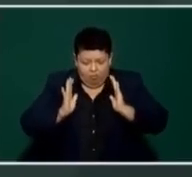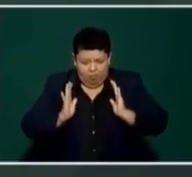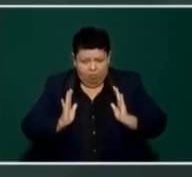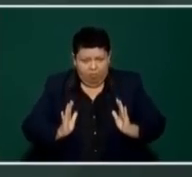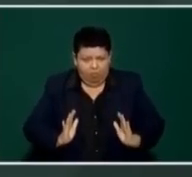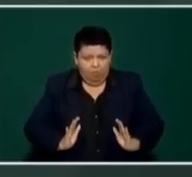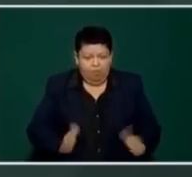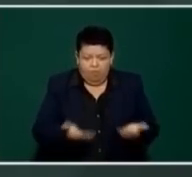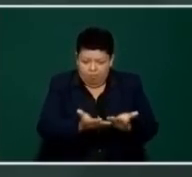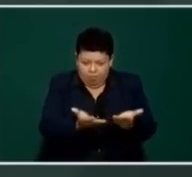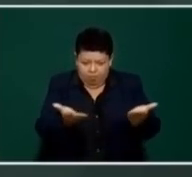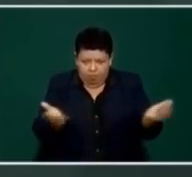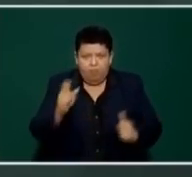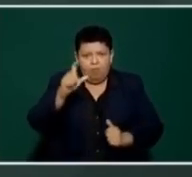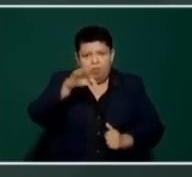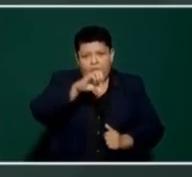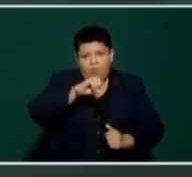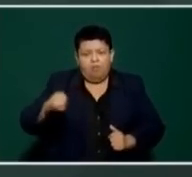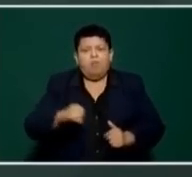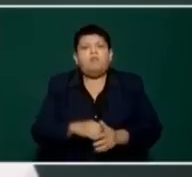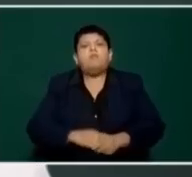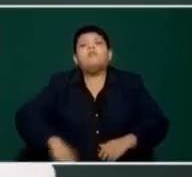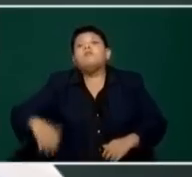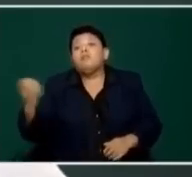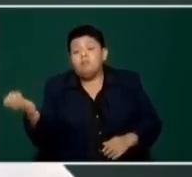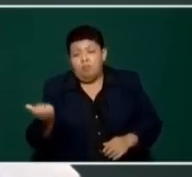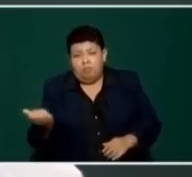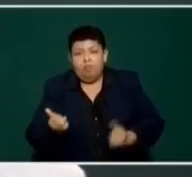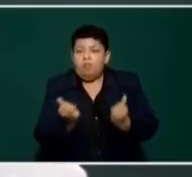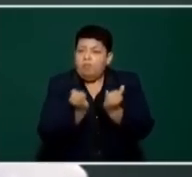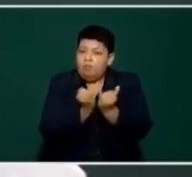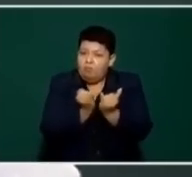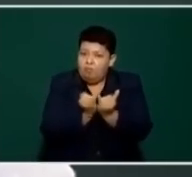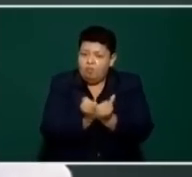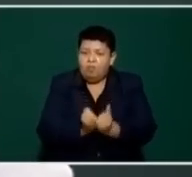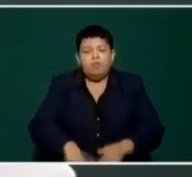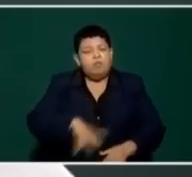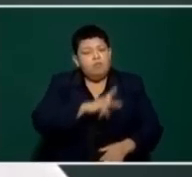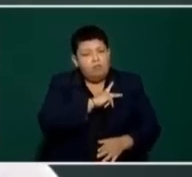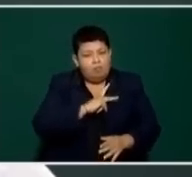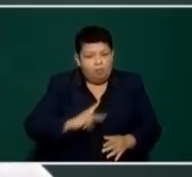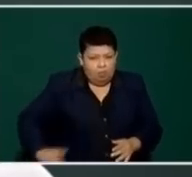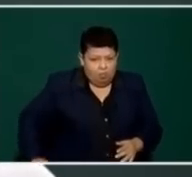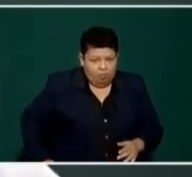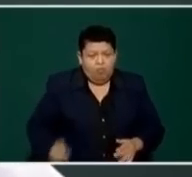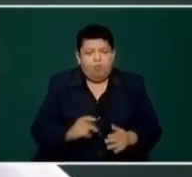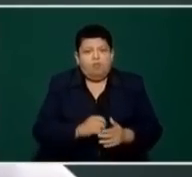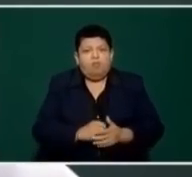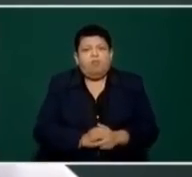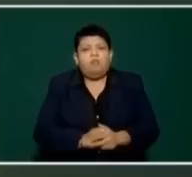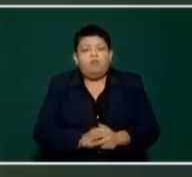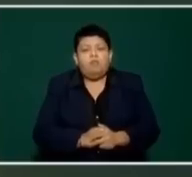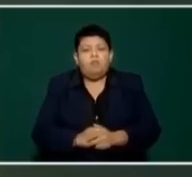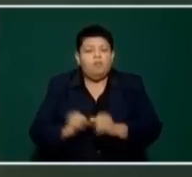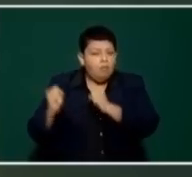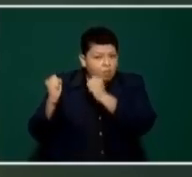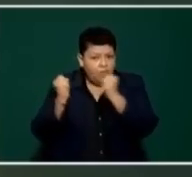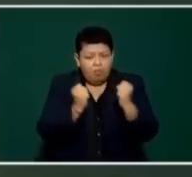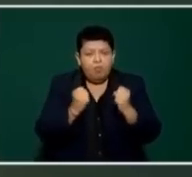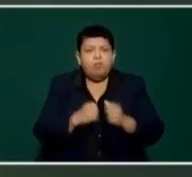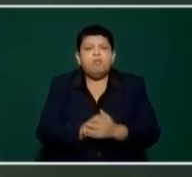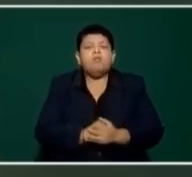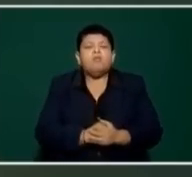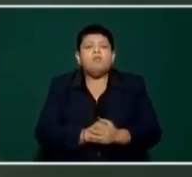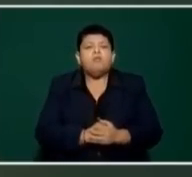tanto necesitamos. Hemos hecho también un planteamiento al señor presidente y al Gabinete de Seguridad de cada uno de